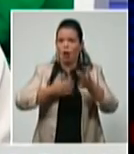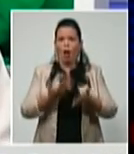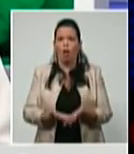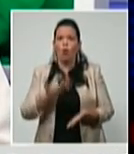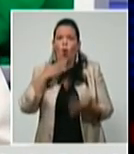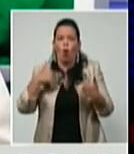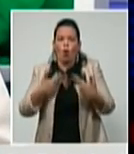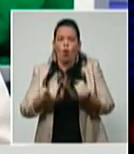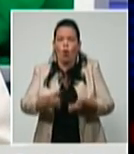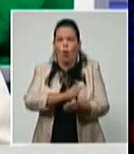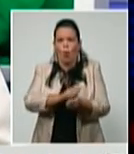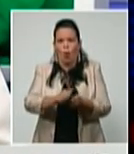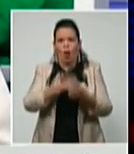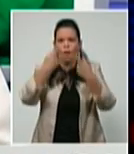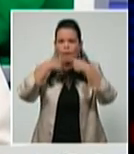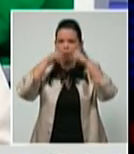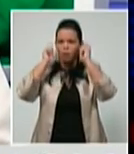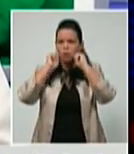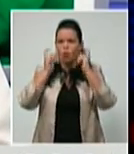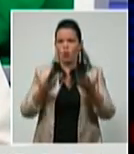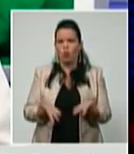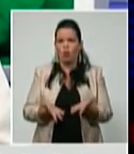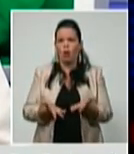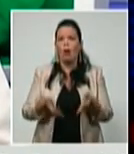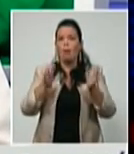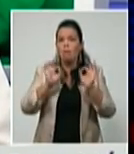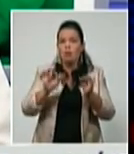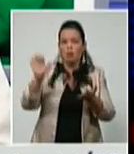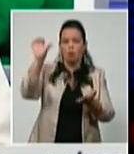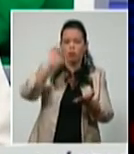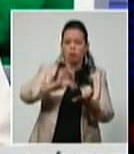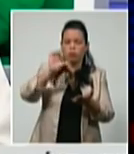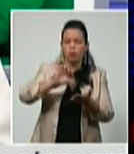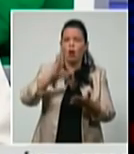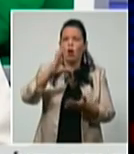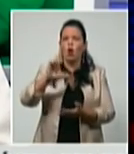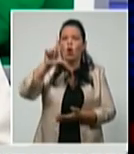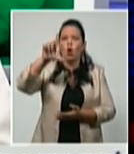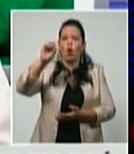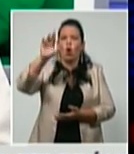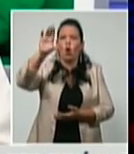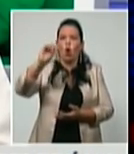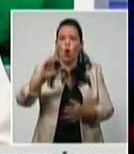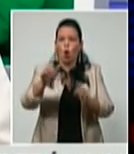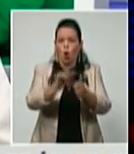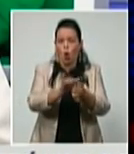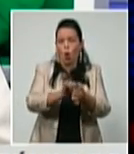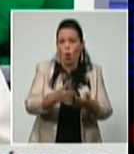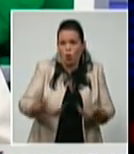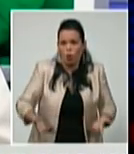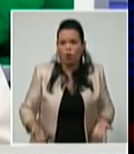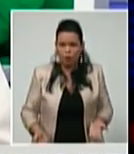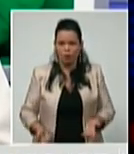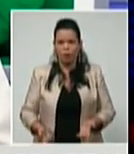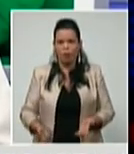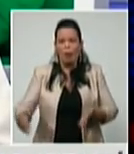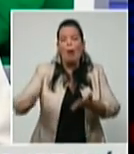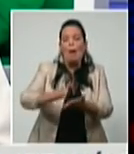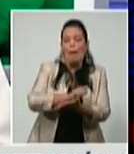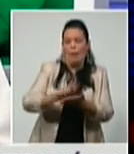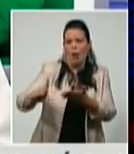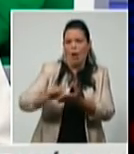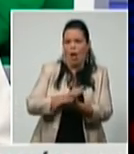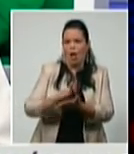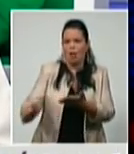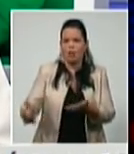que se le echa cuando usted lo lava, y entonces puede que se lo hayan dado contaminado, pero de todas formas por esta vía usted